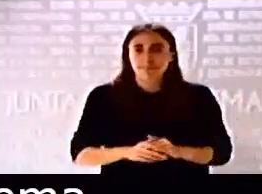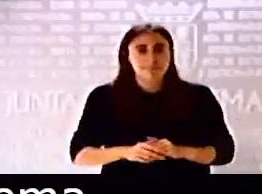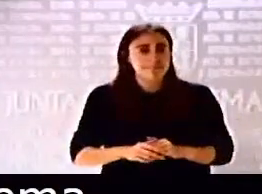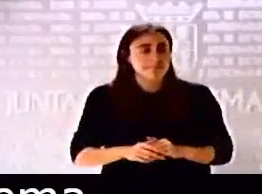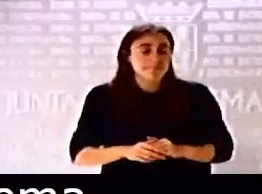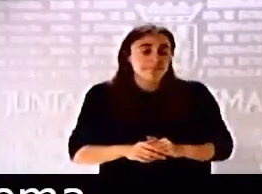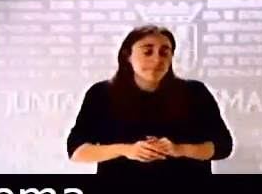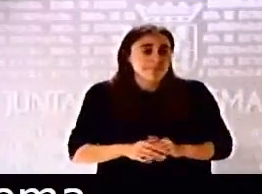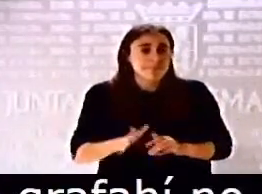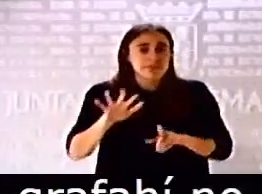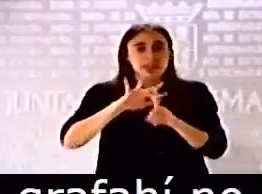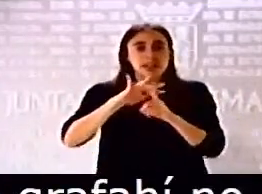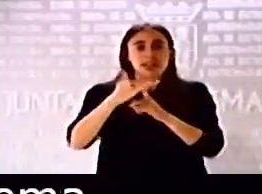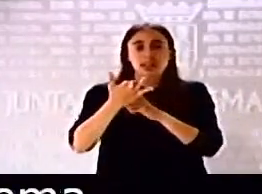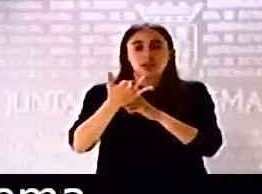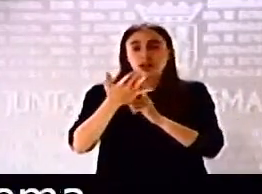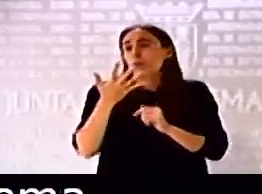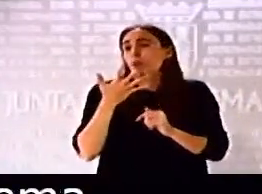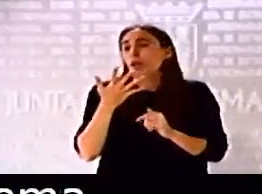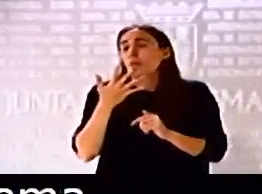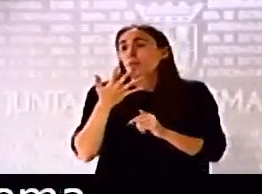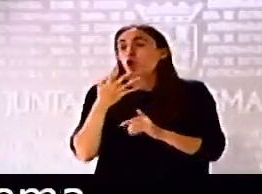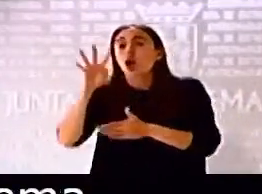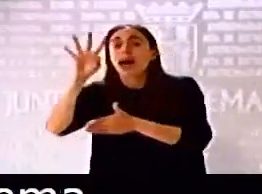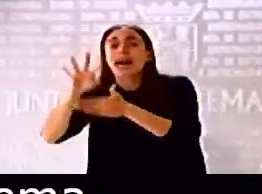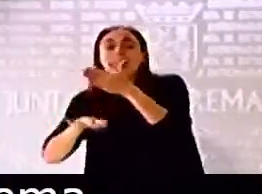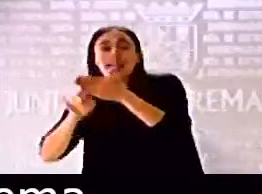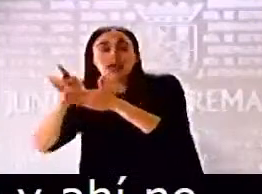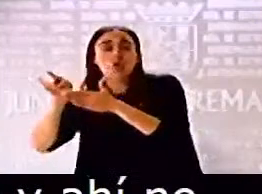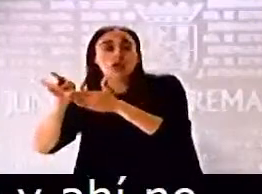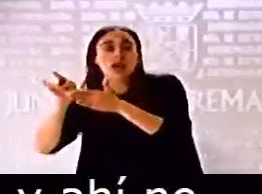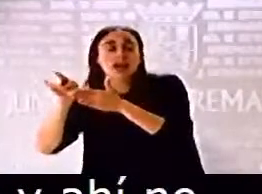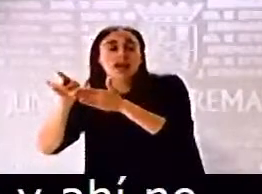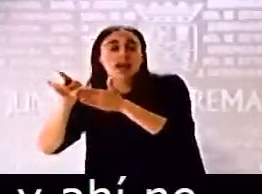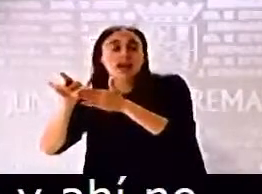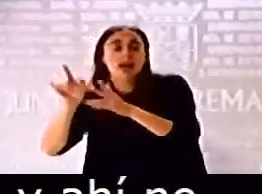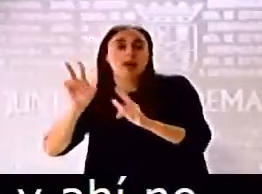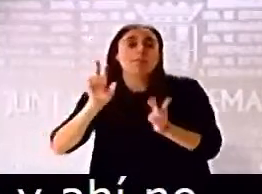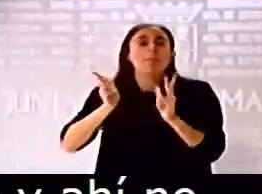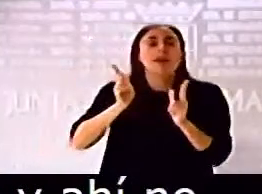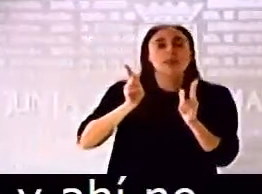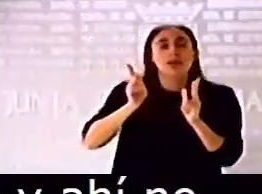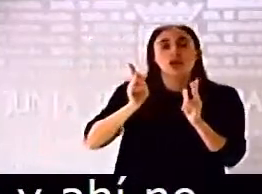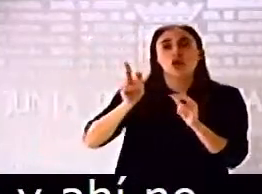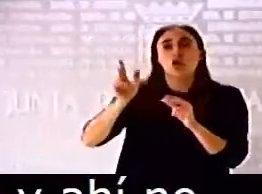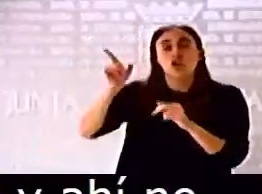Estamos en la misma situación que Cataluña o que el País Vasco con Francia.